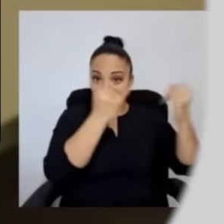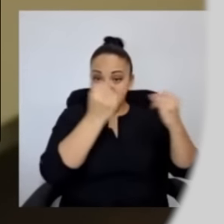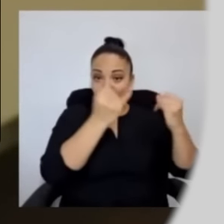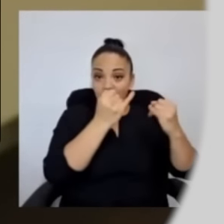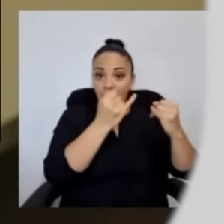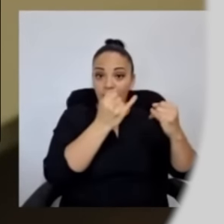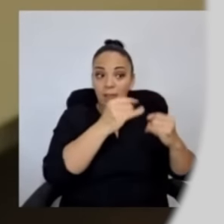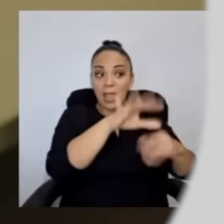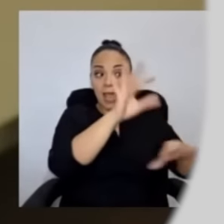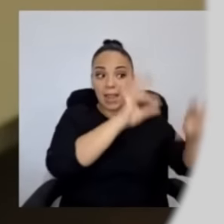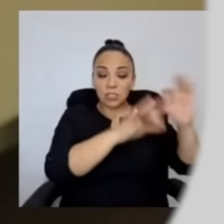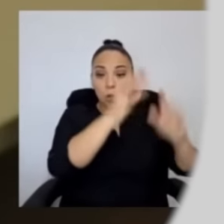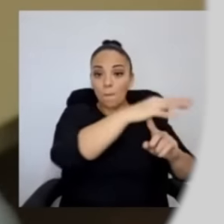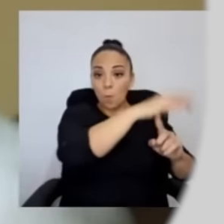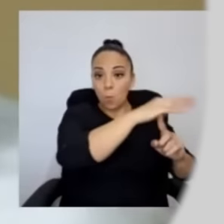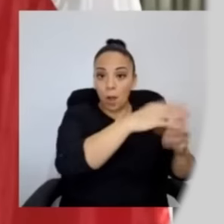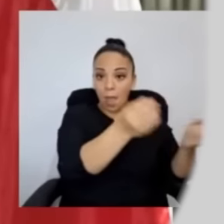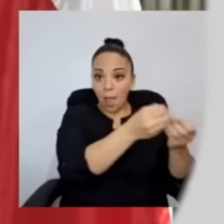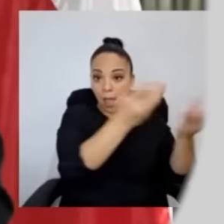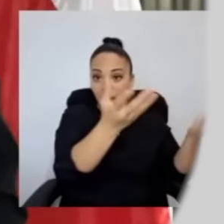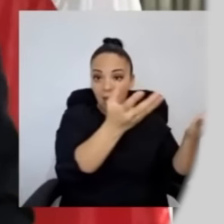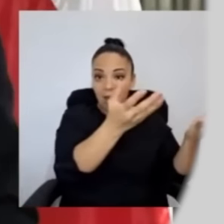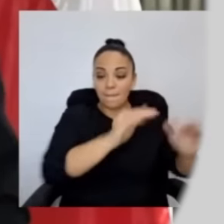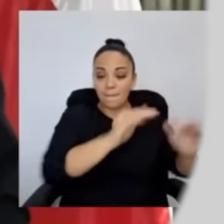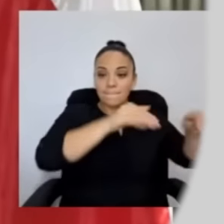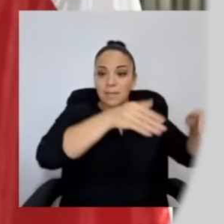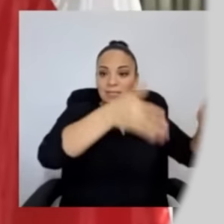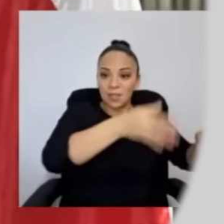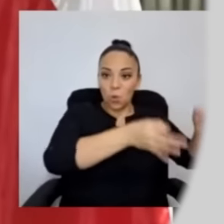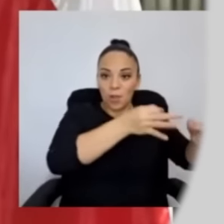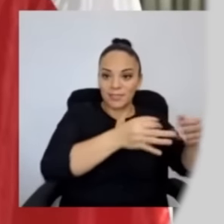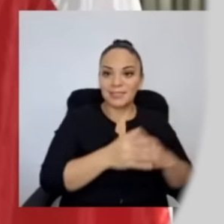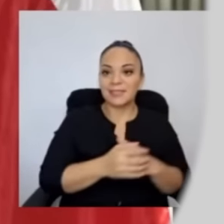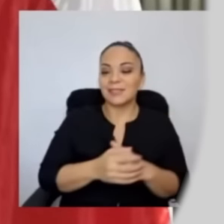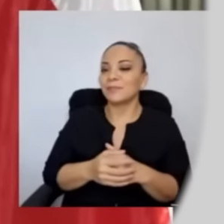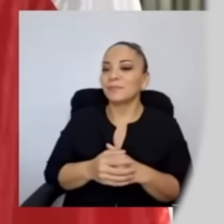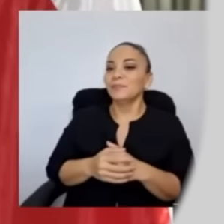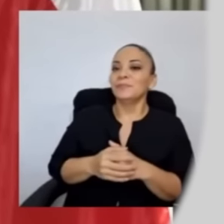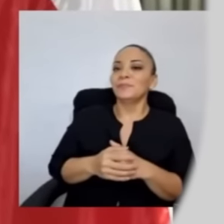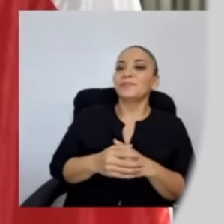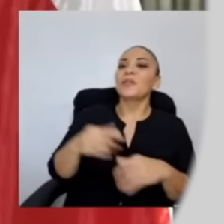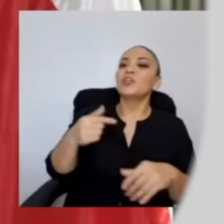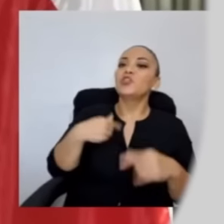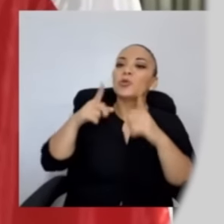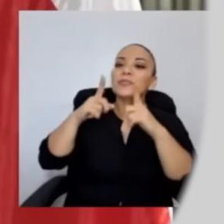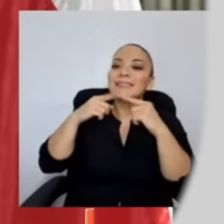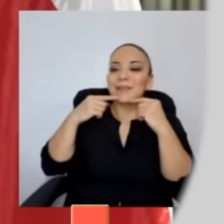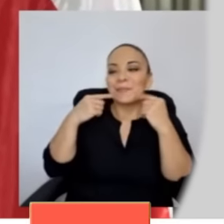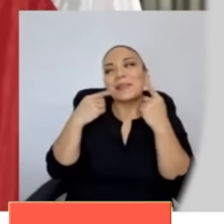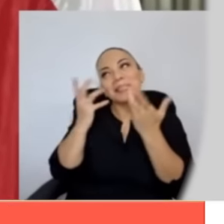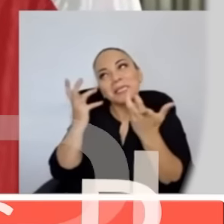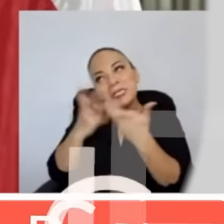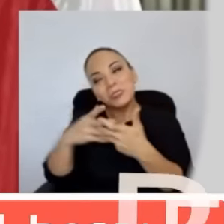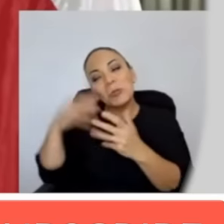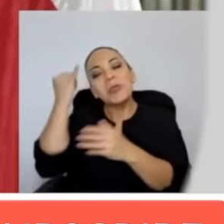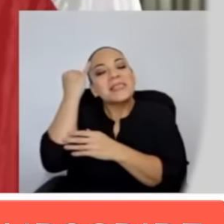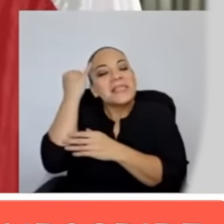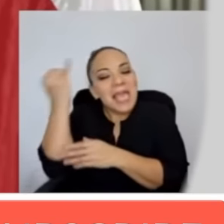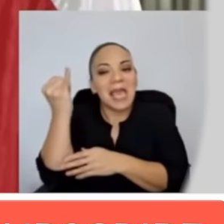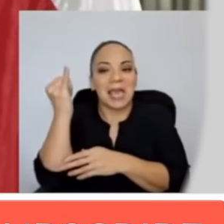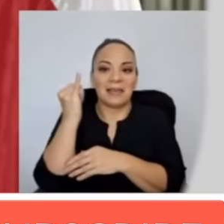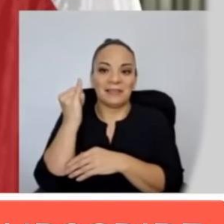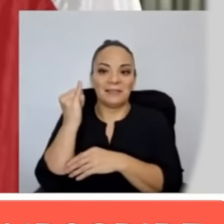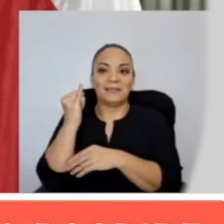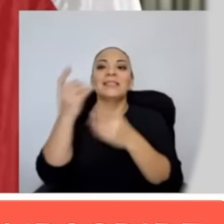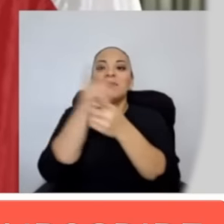de magistrados y jueces? Gracias. Gracias. Yo simpatizo con la idea de la democracia y que rescatemos